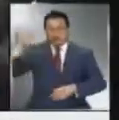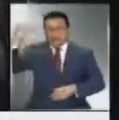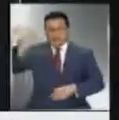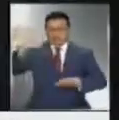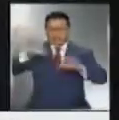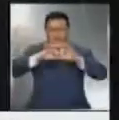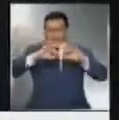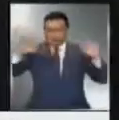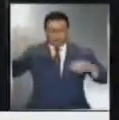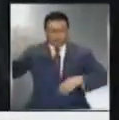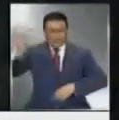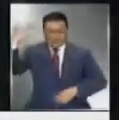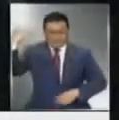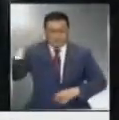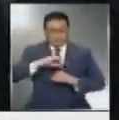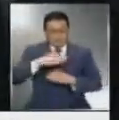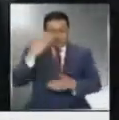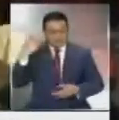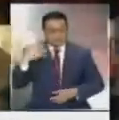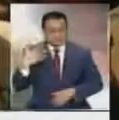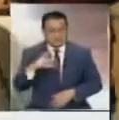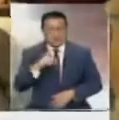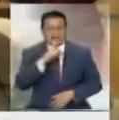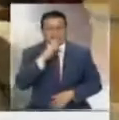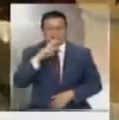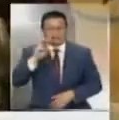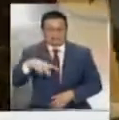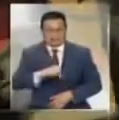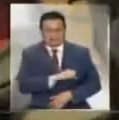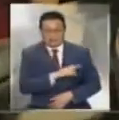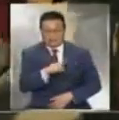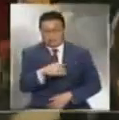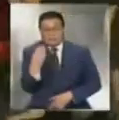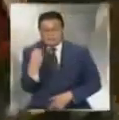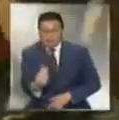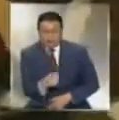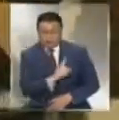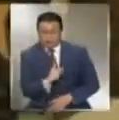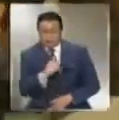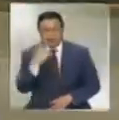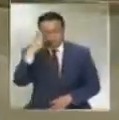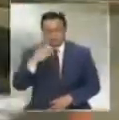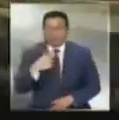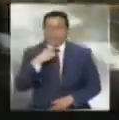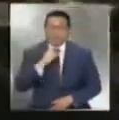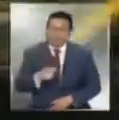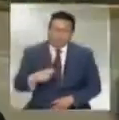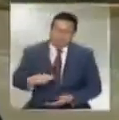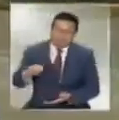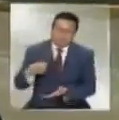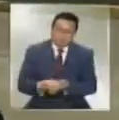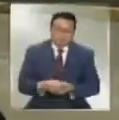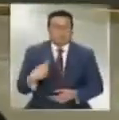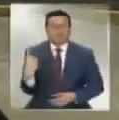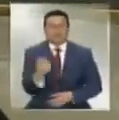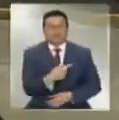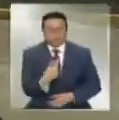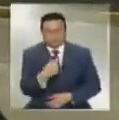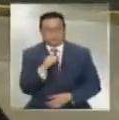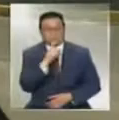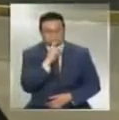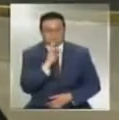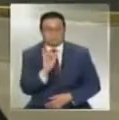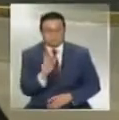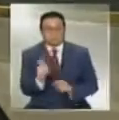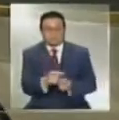otro evento desde el inicio del Transantiago hace 11 años. Transantiago no es muy bueno, pero yo igual lo pago. Pero a nosotros lo tienen ahí marcadito